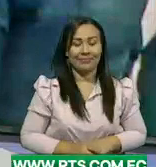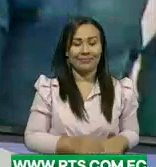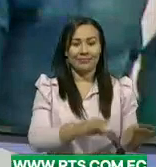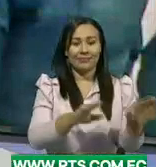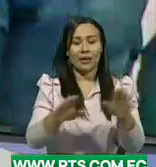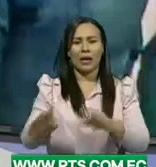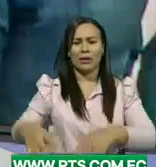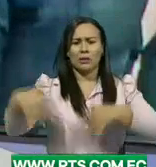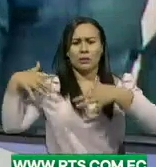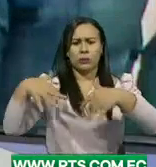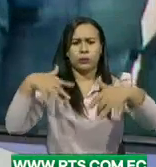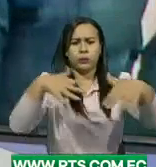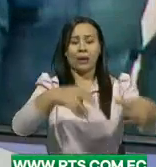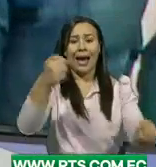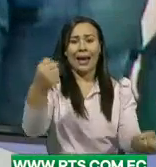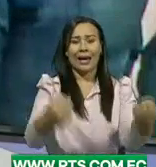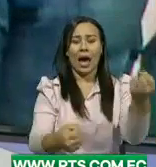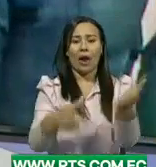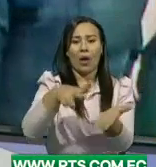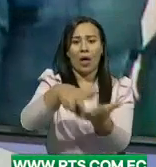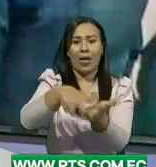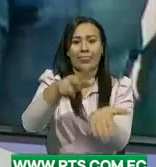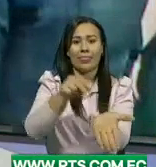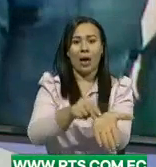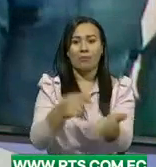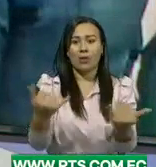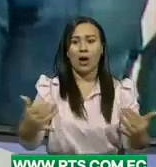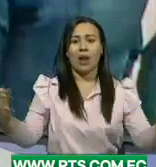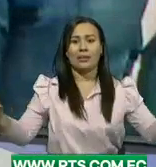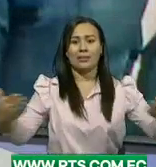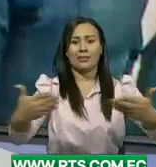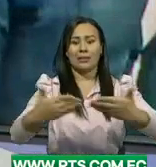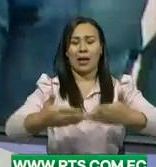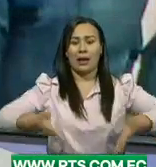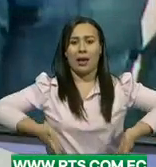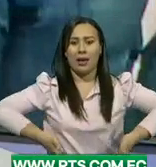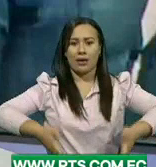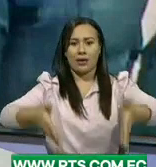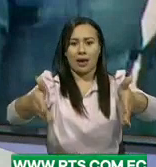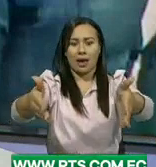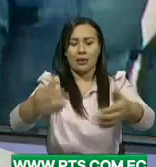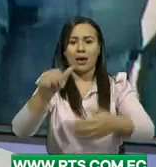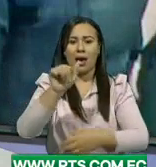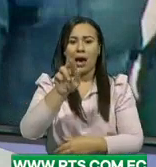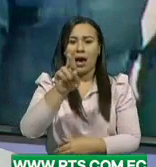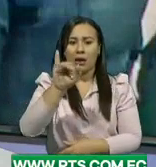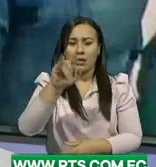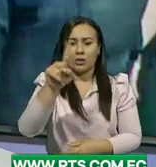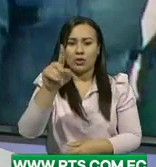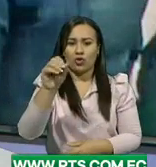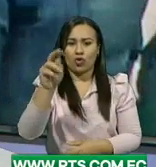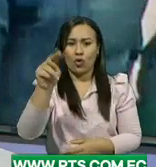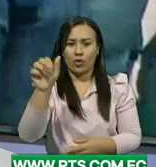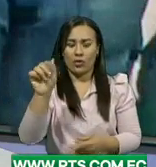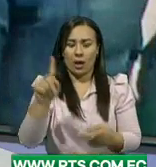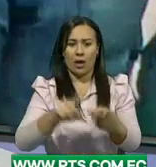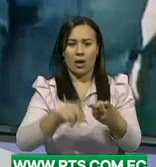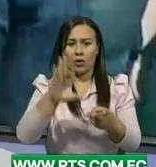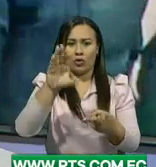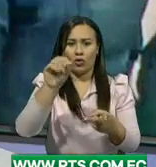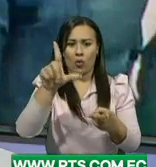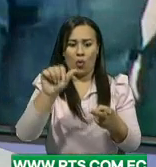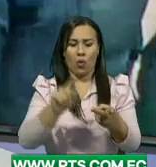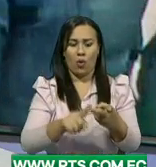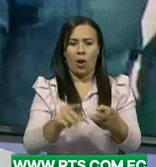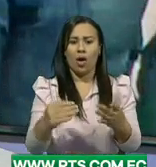El paro de transportistas en Napo provocó el cierre vial en Tena, Archidona y Arosemena Tola. Ellos se oponen a que se